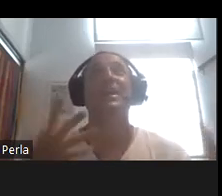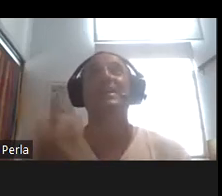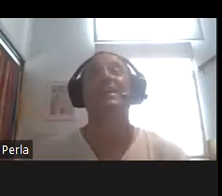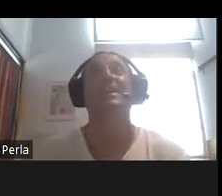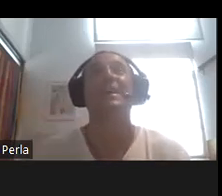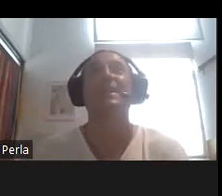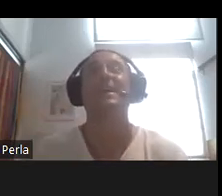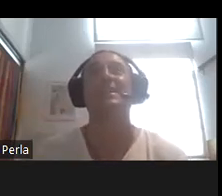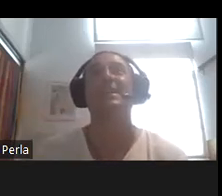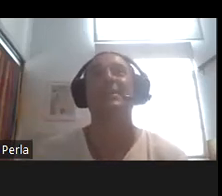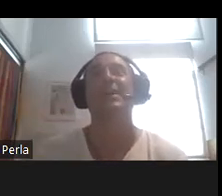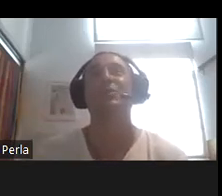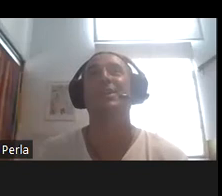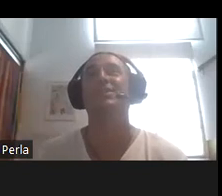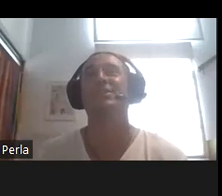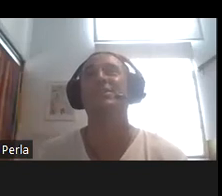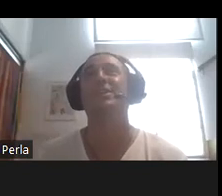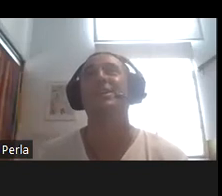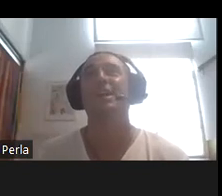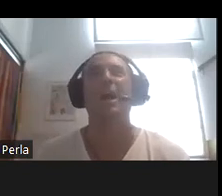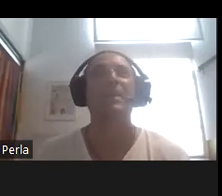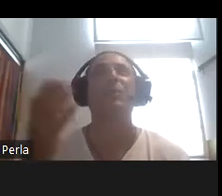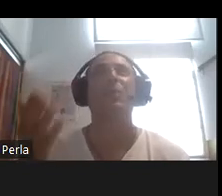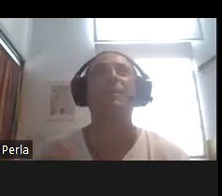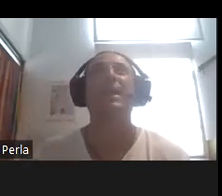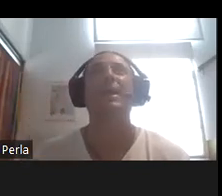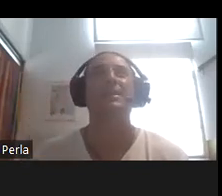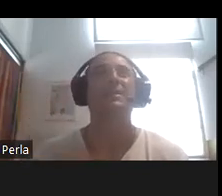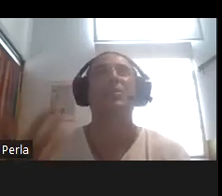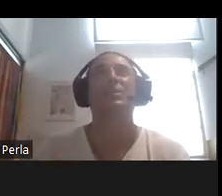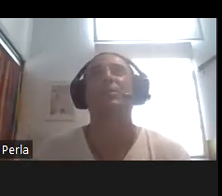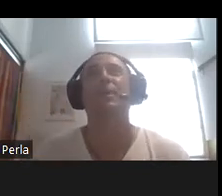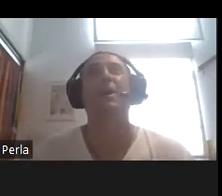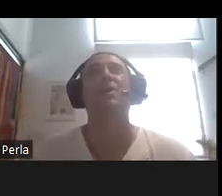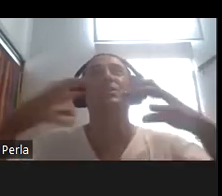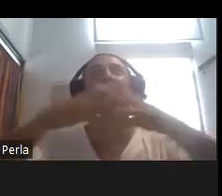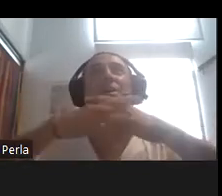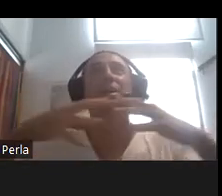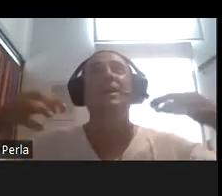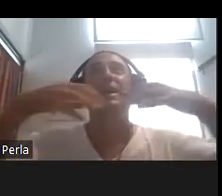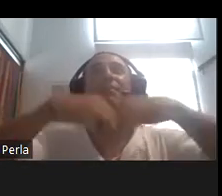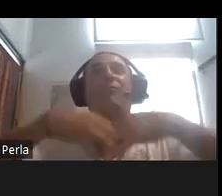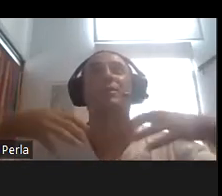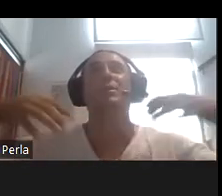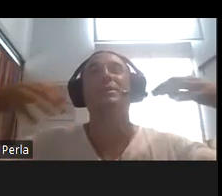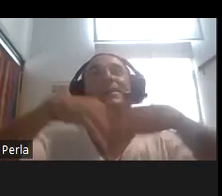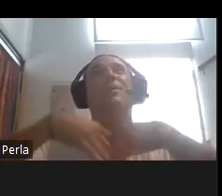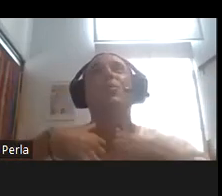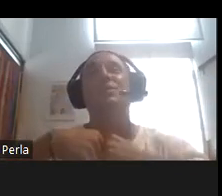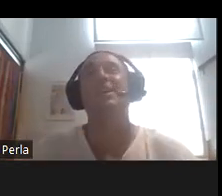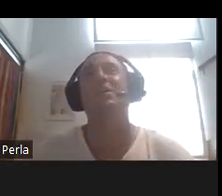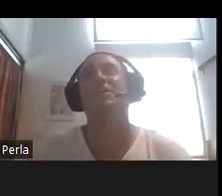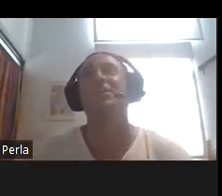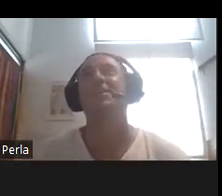en toda esta gente que está en América Latina trabajando en esto, hablando con empresas, hablando con sector privado, haciendo el esfuerzo así para que